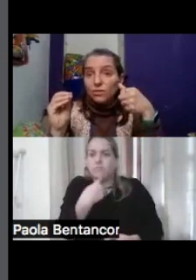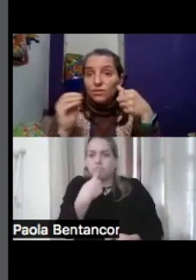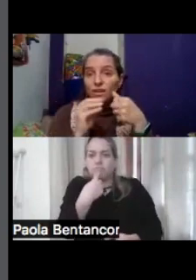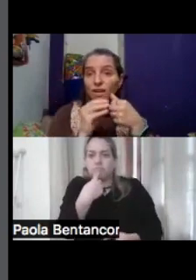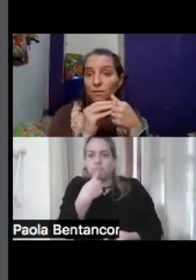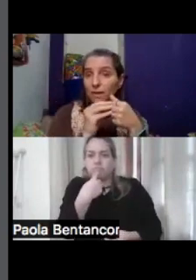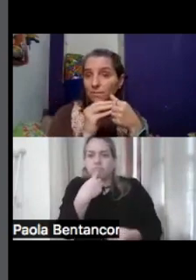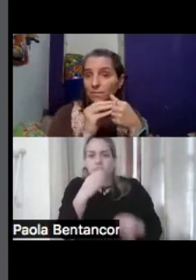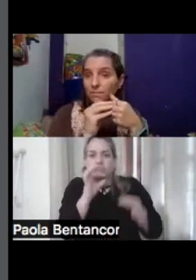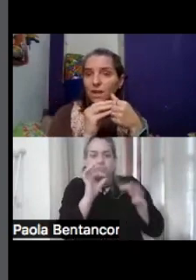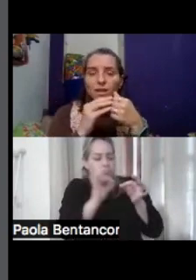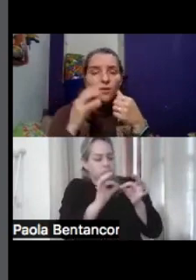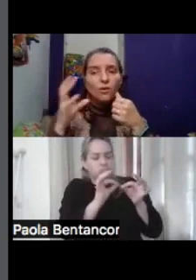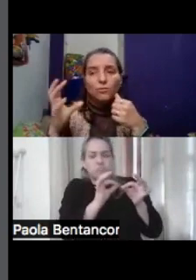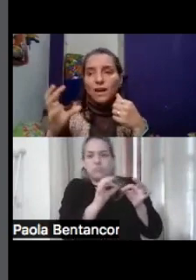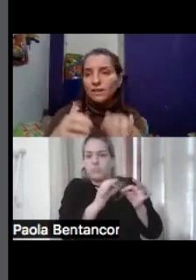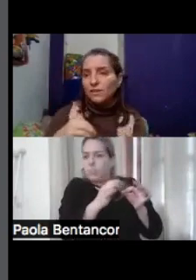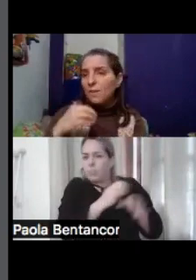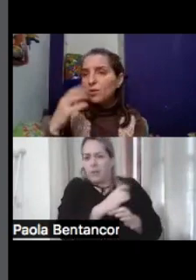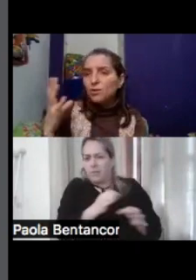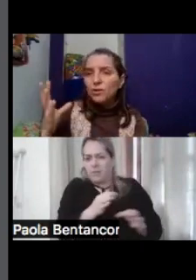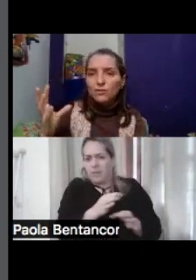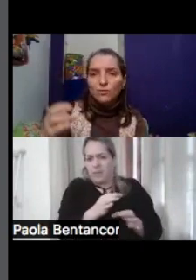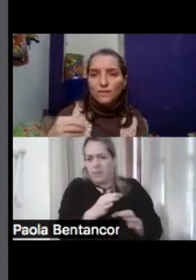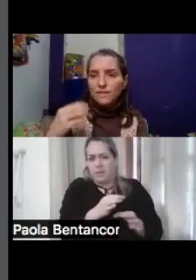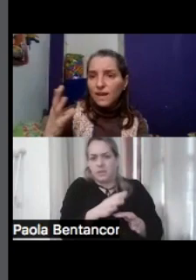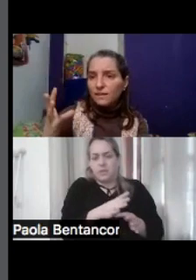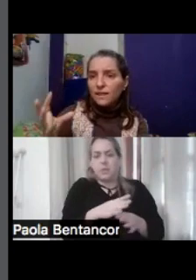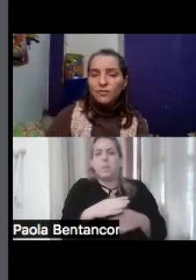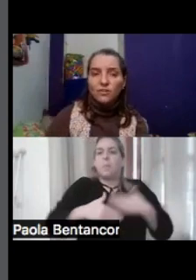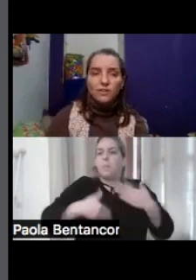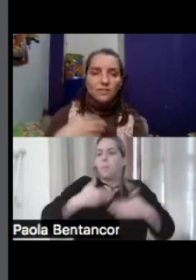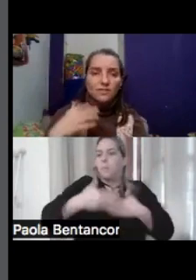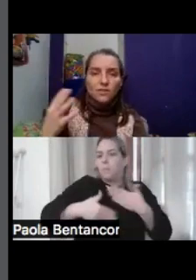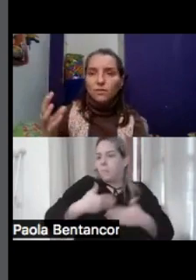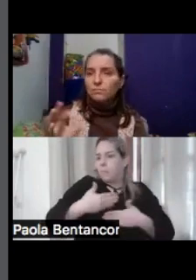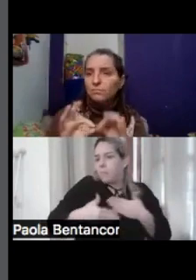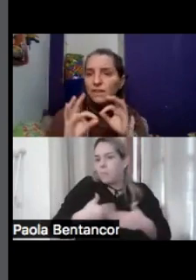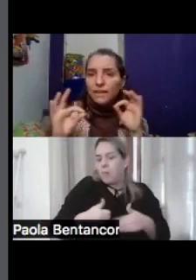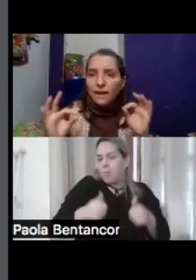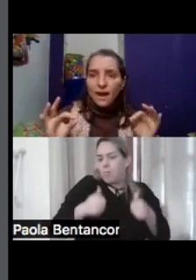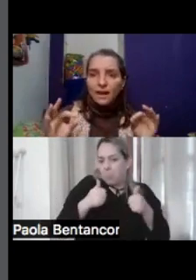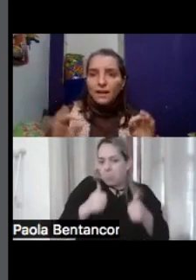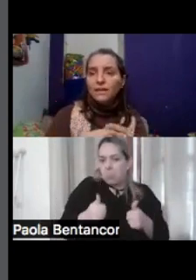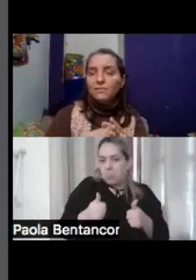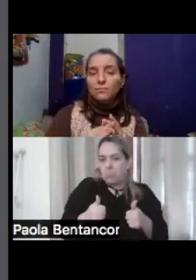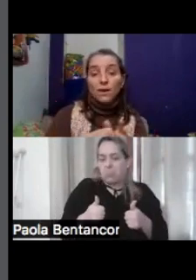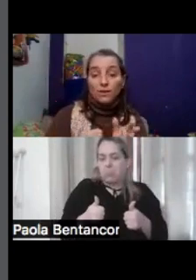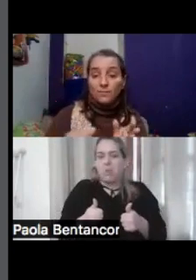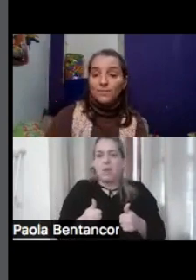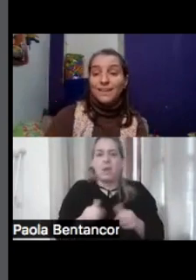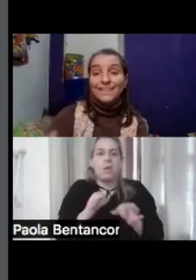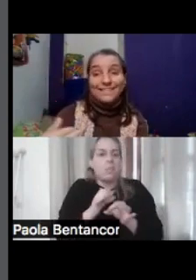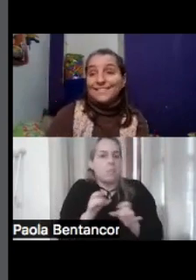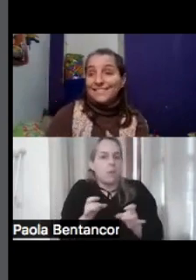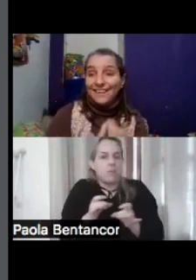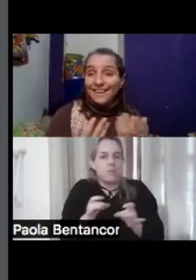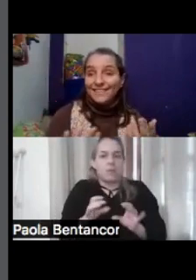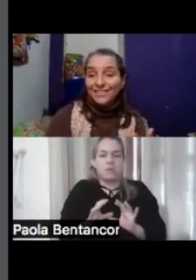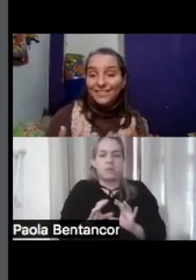el pezón de la mamá. Y con una actividad motora suficiente, la coordinación ideal.